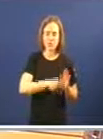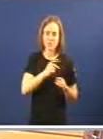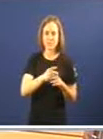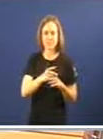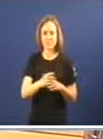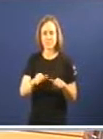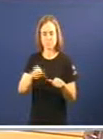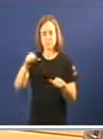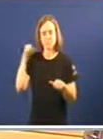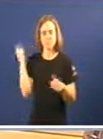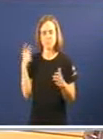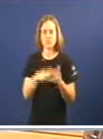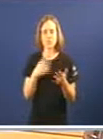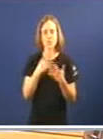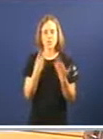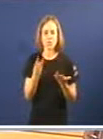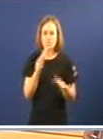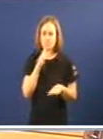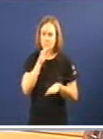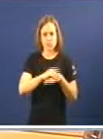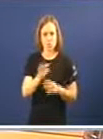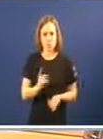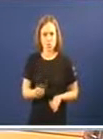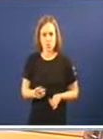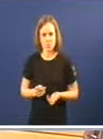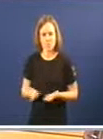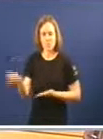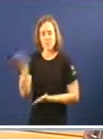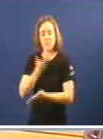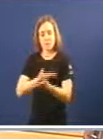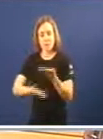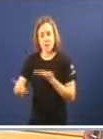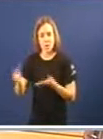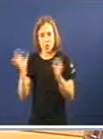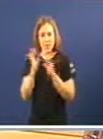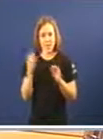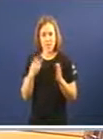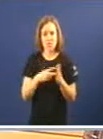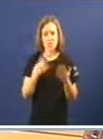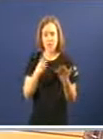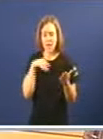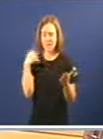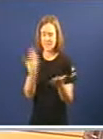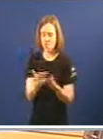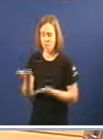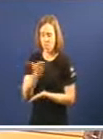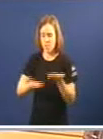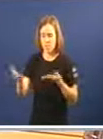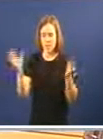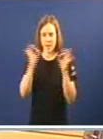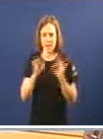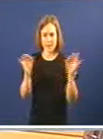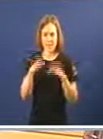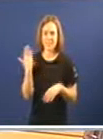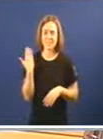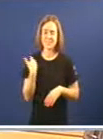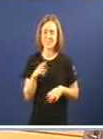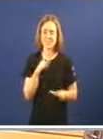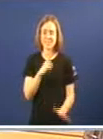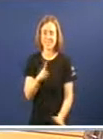no ano 2008 no se devuelto nada de suspendido desde 2009 y le vamos a siete anualidades